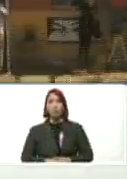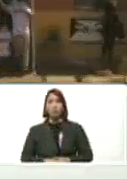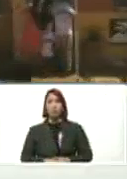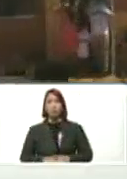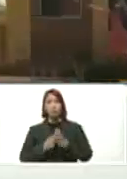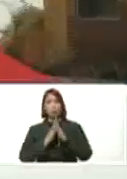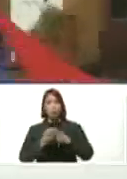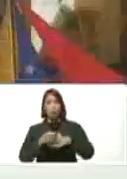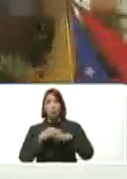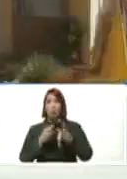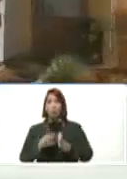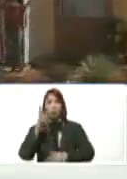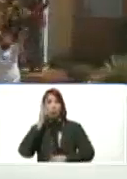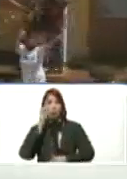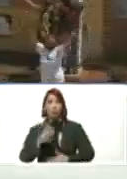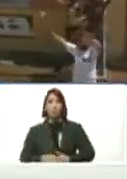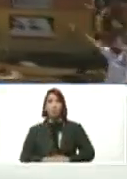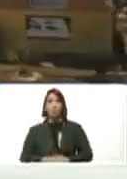Villarruel, escuchadme.